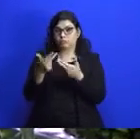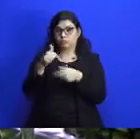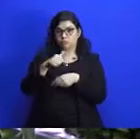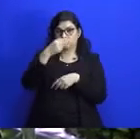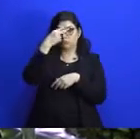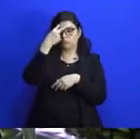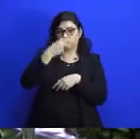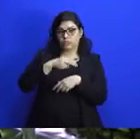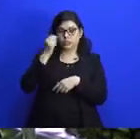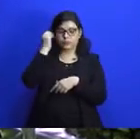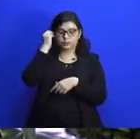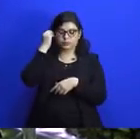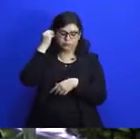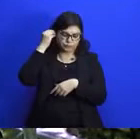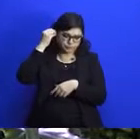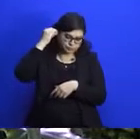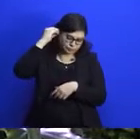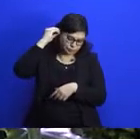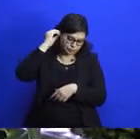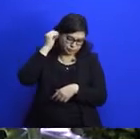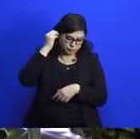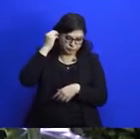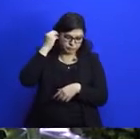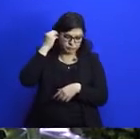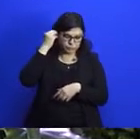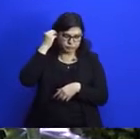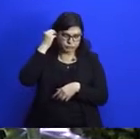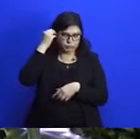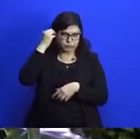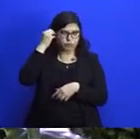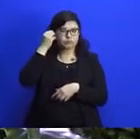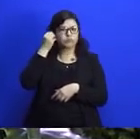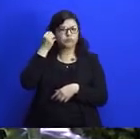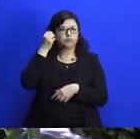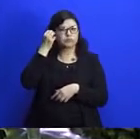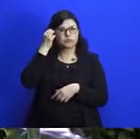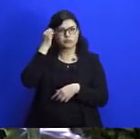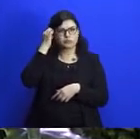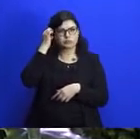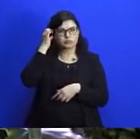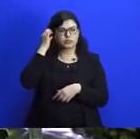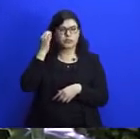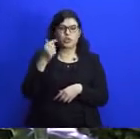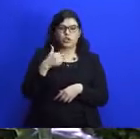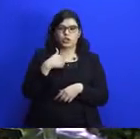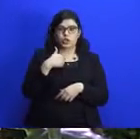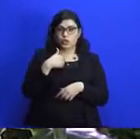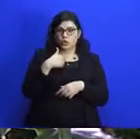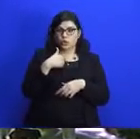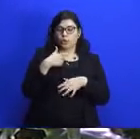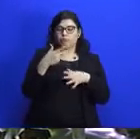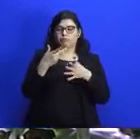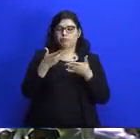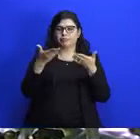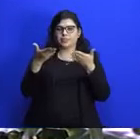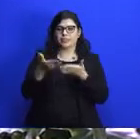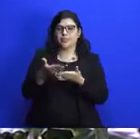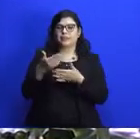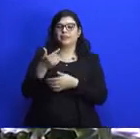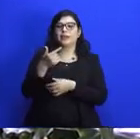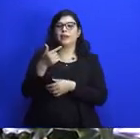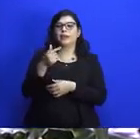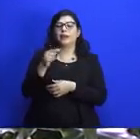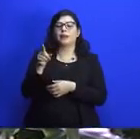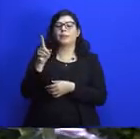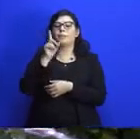México. Y entonces, por eso, para conocer más, me da mucho gusto presentarles a Mariana Jiménez, la directora de Alianzas Estratégicas del